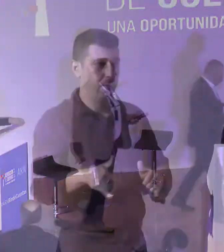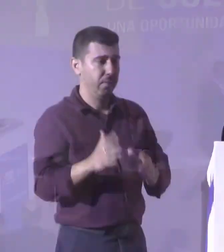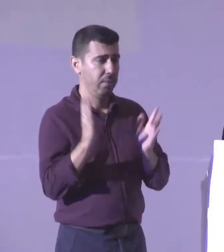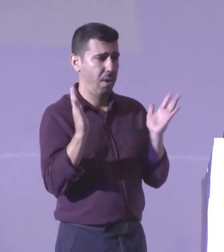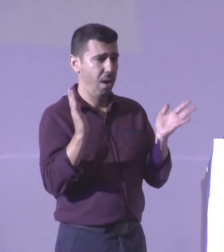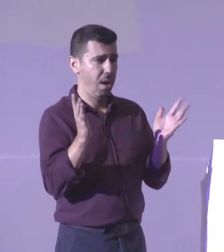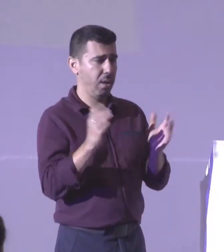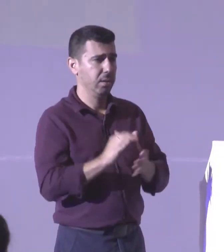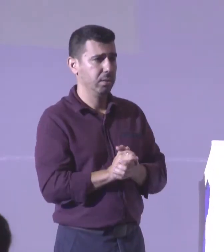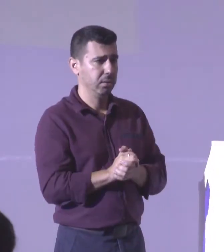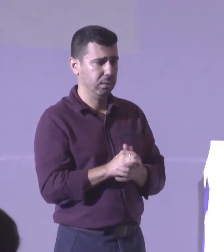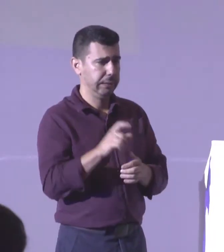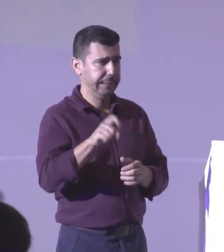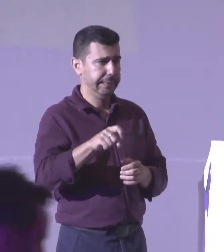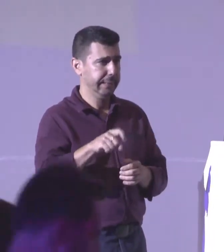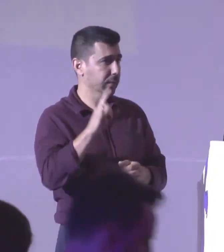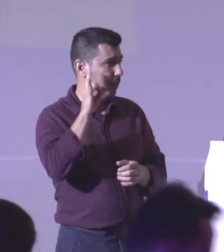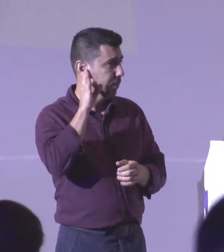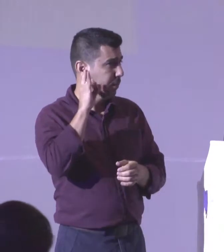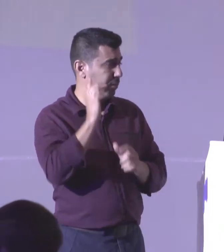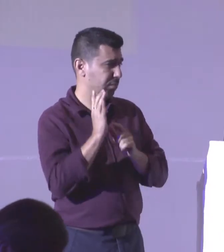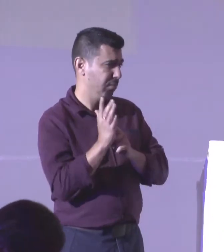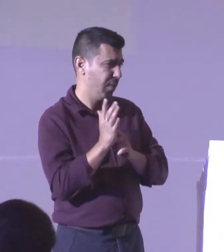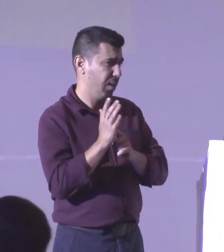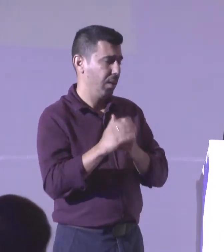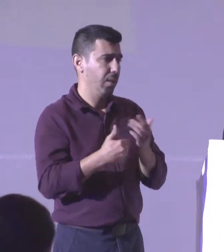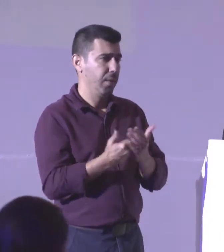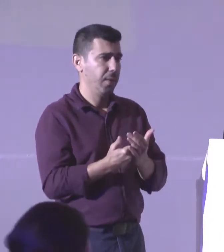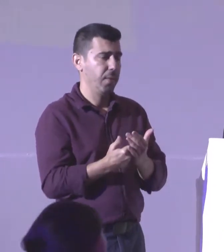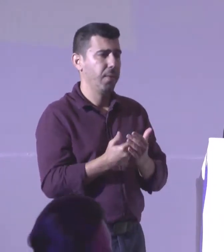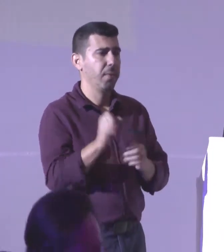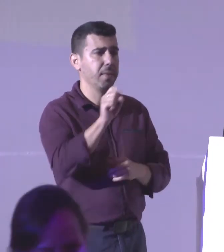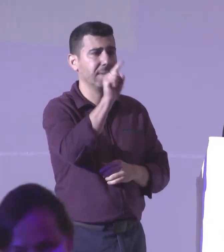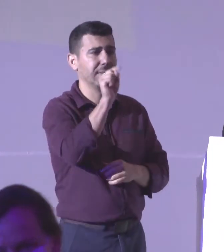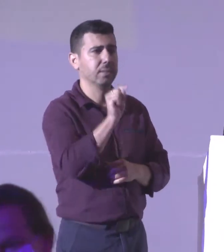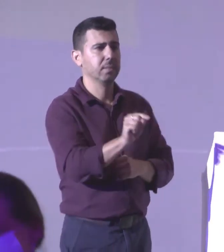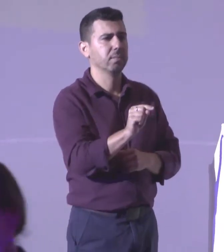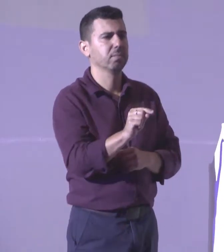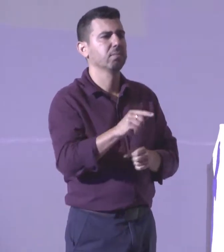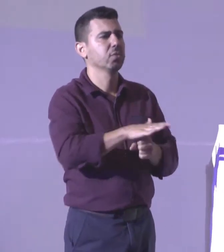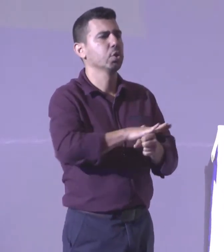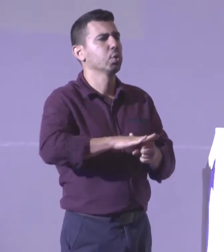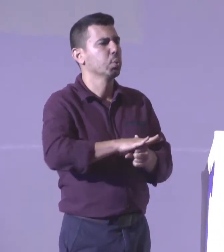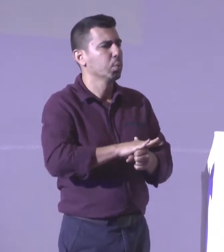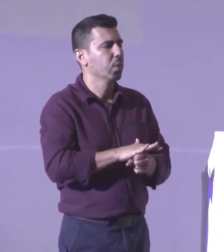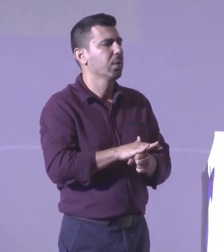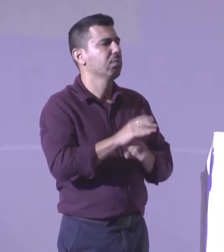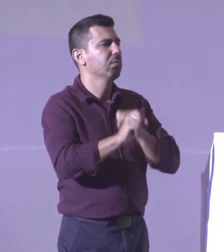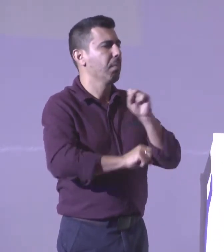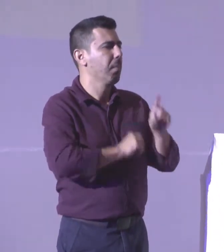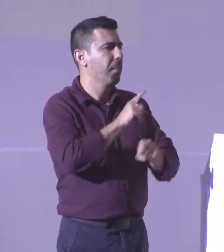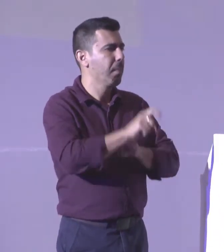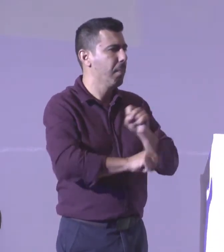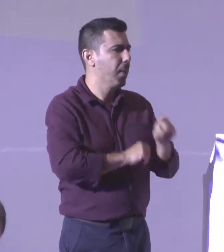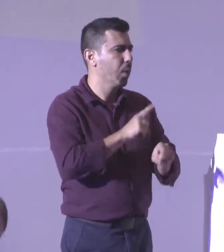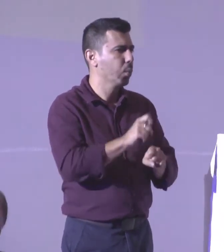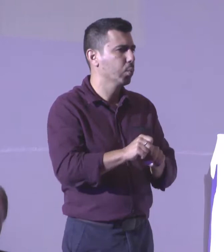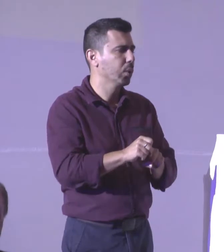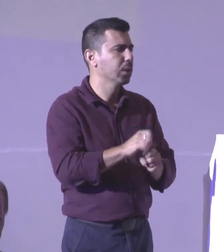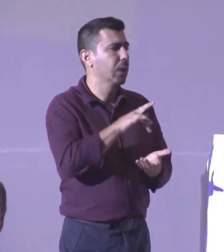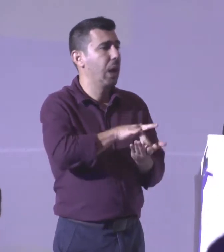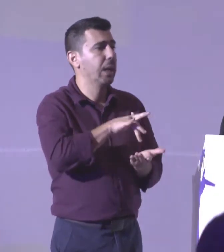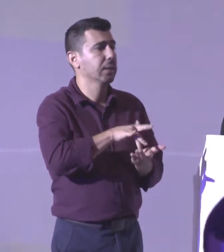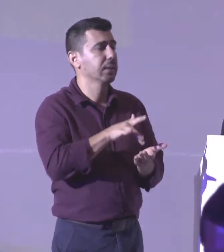es momento de que escuchemos las inquietudes de la ciudadanía. Revisaremos algunas de las preguntas que hemos recibido de nuestros asistentes